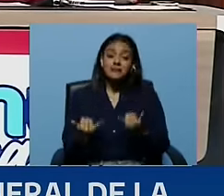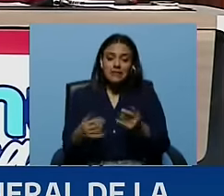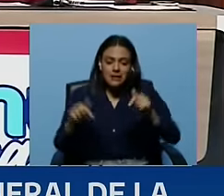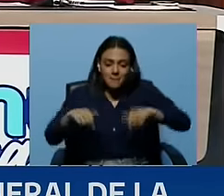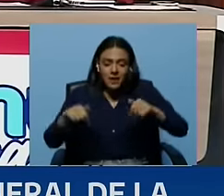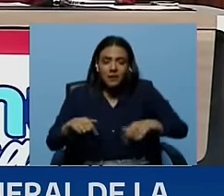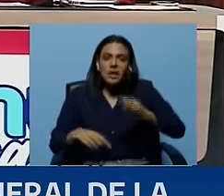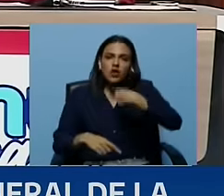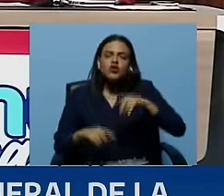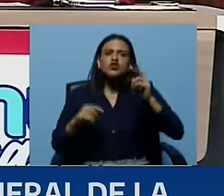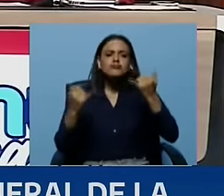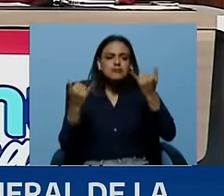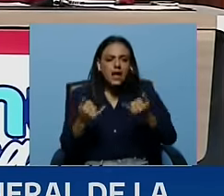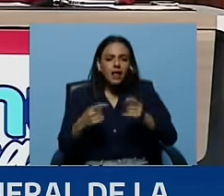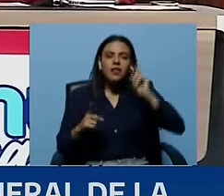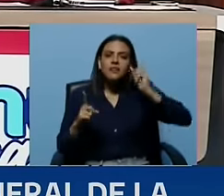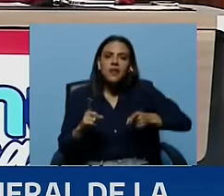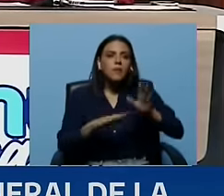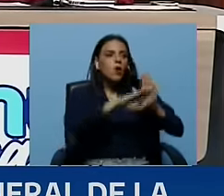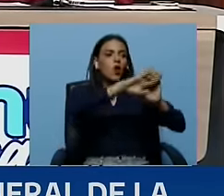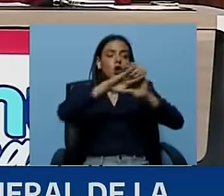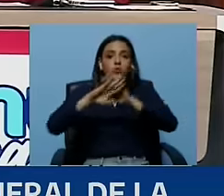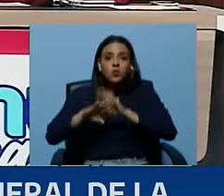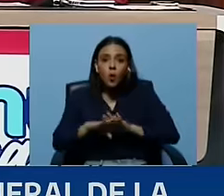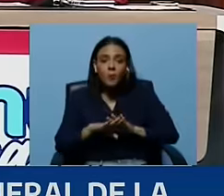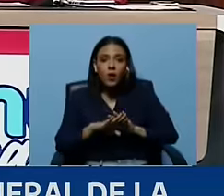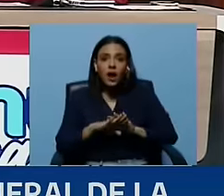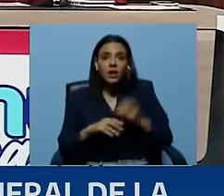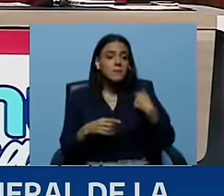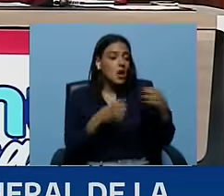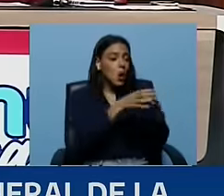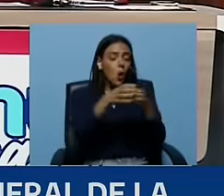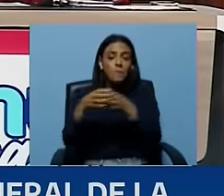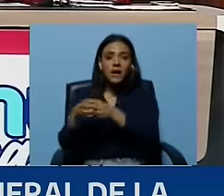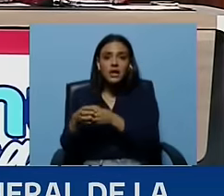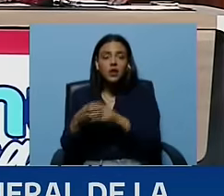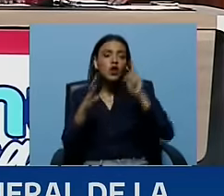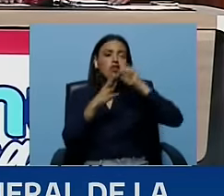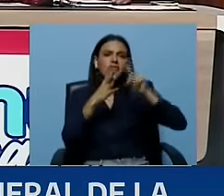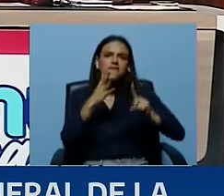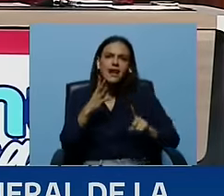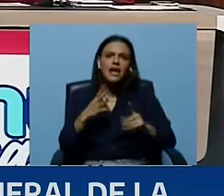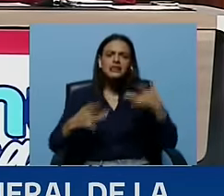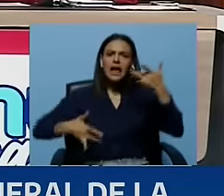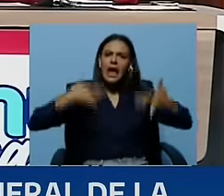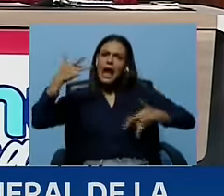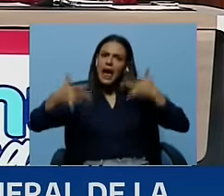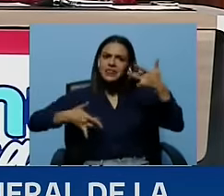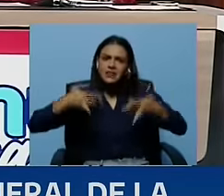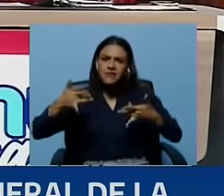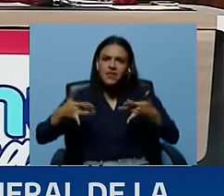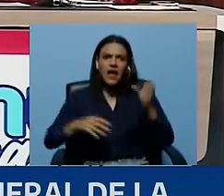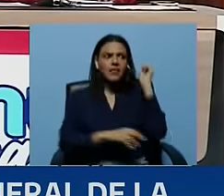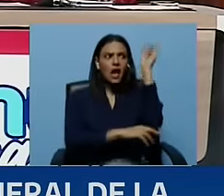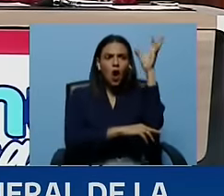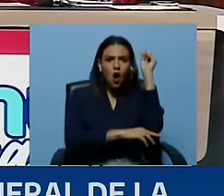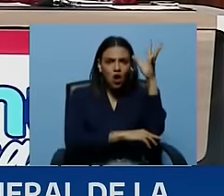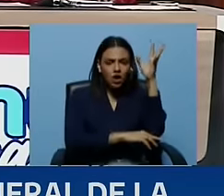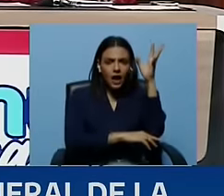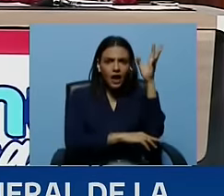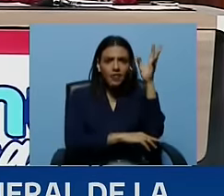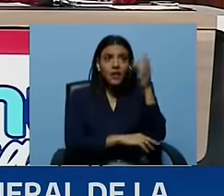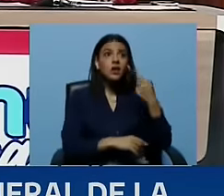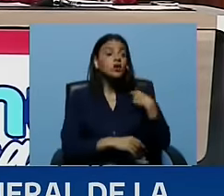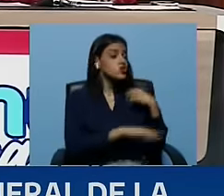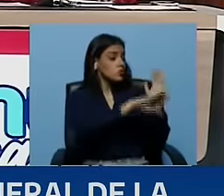inmediatamente debemos convocar, compañeros, múltiples jornadas, Ángel Prado, Delcy,